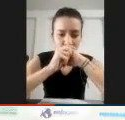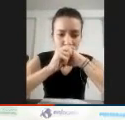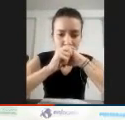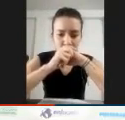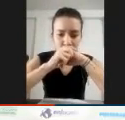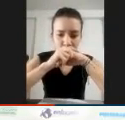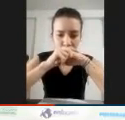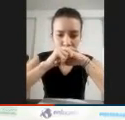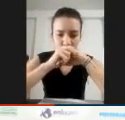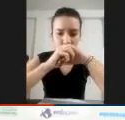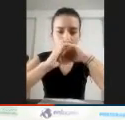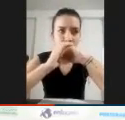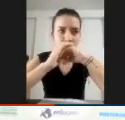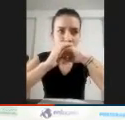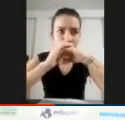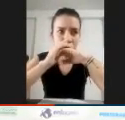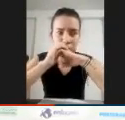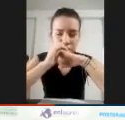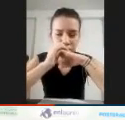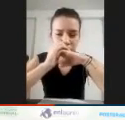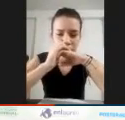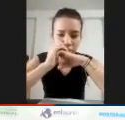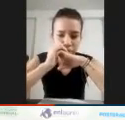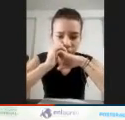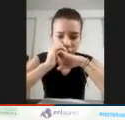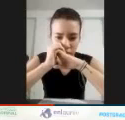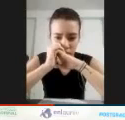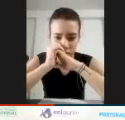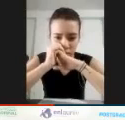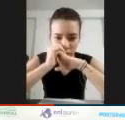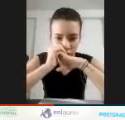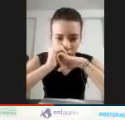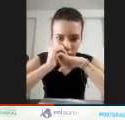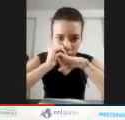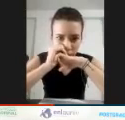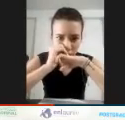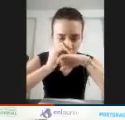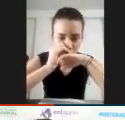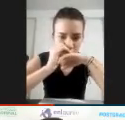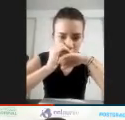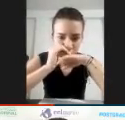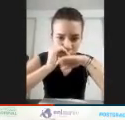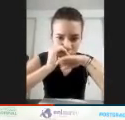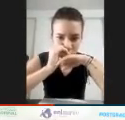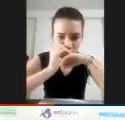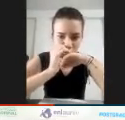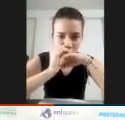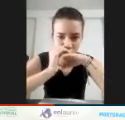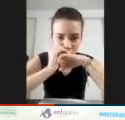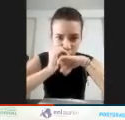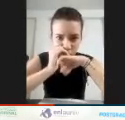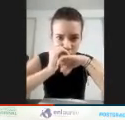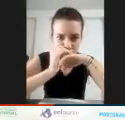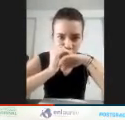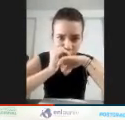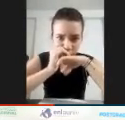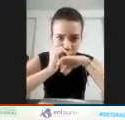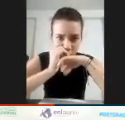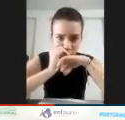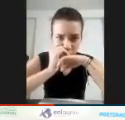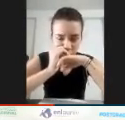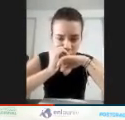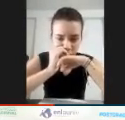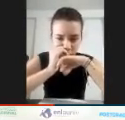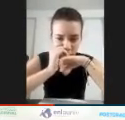poder, para no hacer interrupción allí. Bien. Bueno, fíjate, cuando yo les preguntaba qué son normas de orden